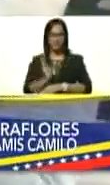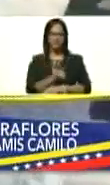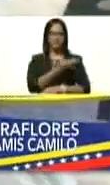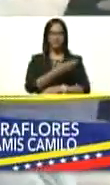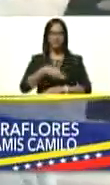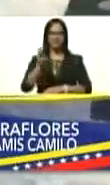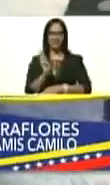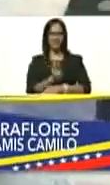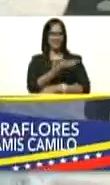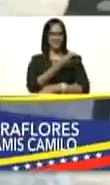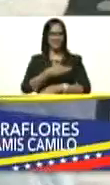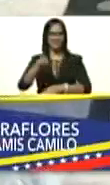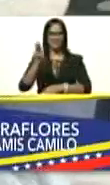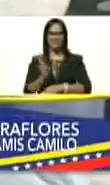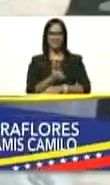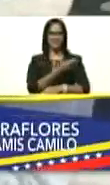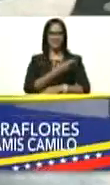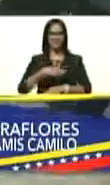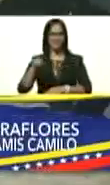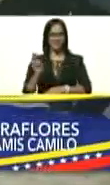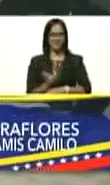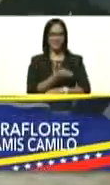¡Calor!